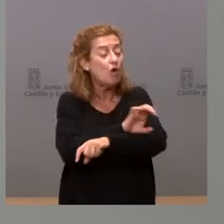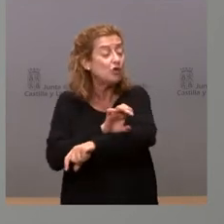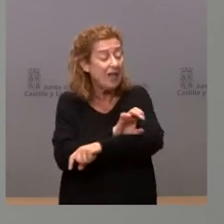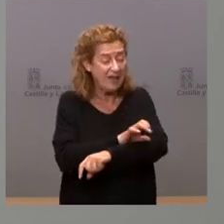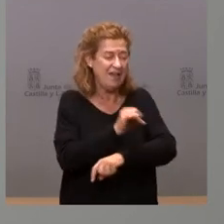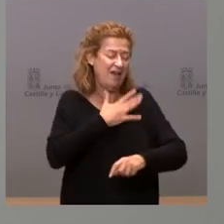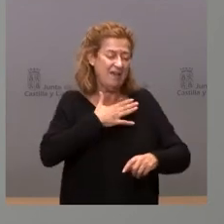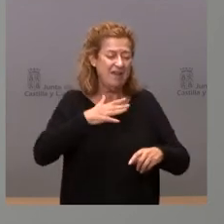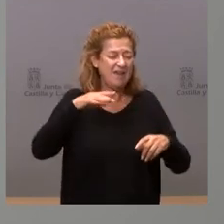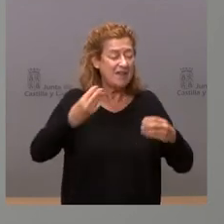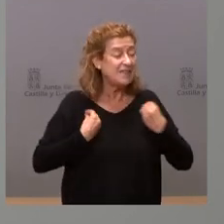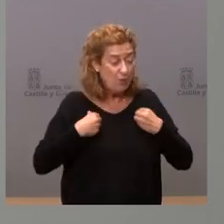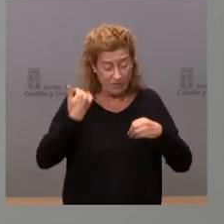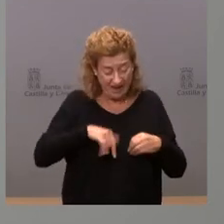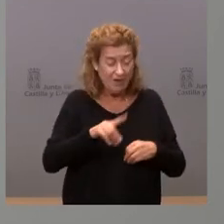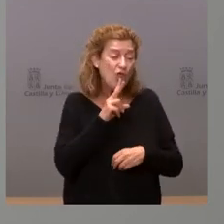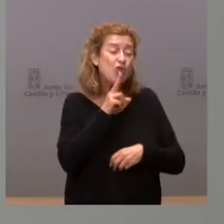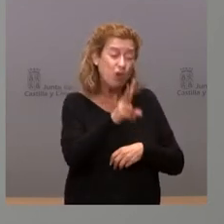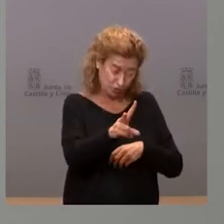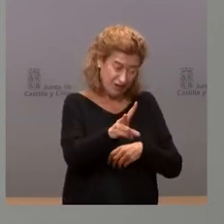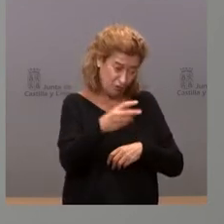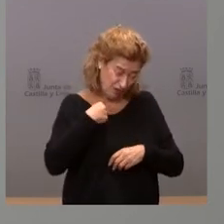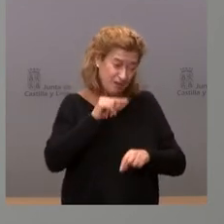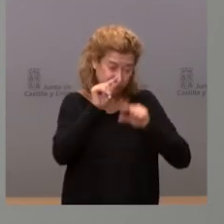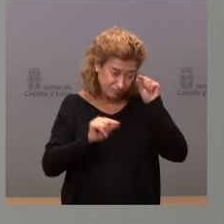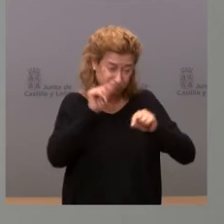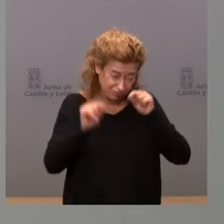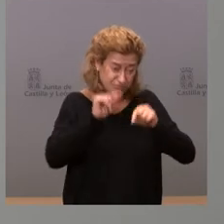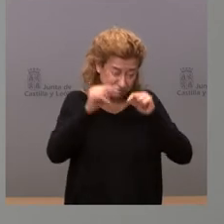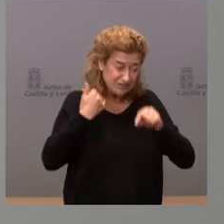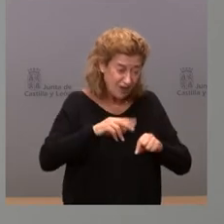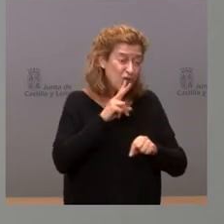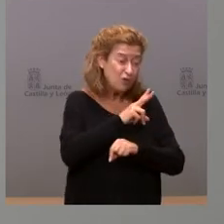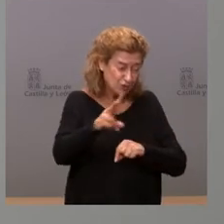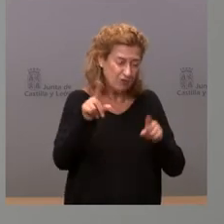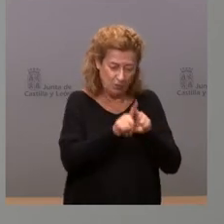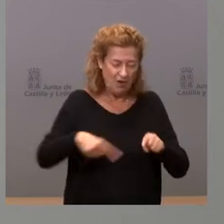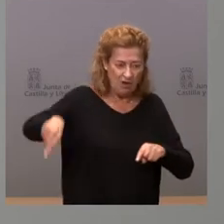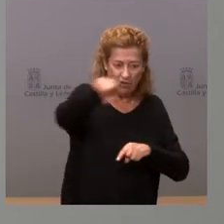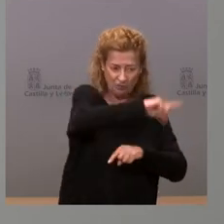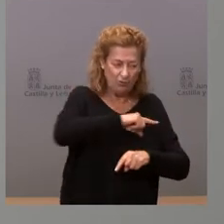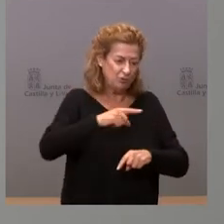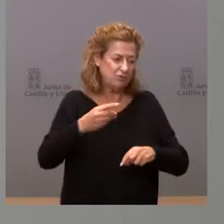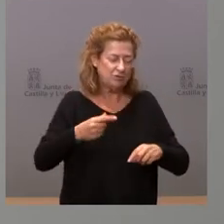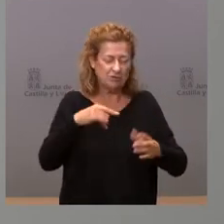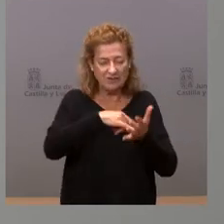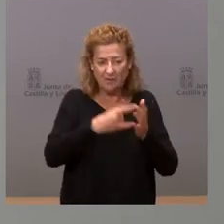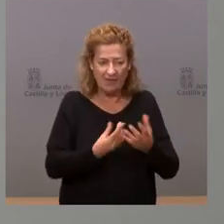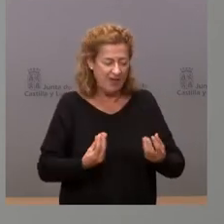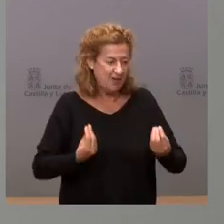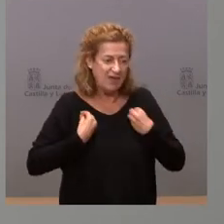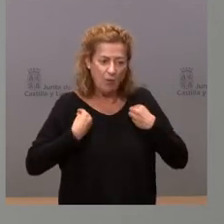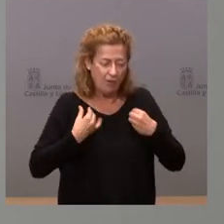tras dos años de pandemia pandemia exigente ante la tensión nadie está tensionando nuestro sistema sanitario